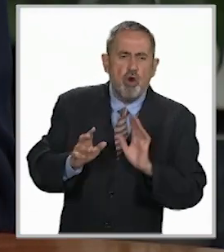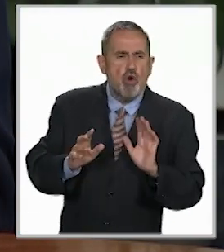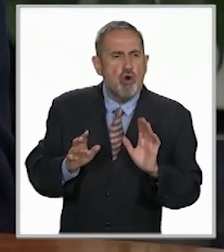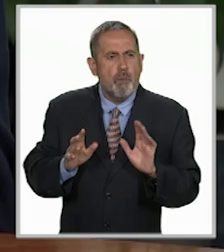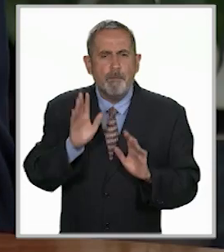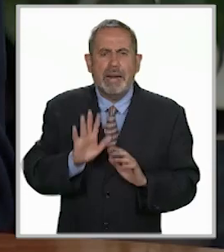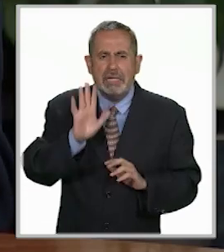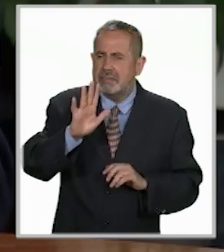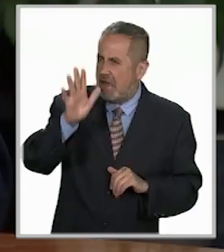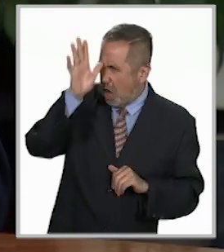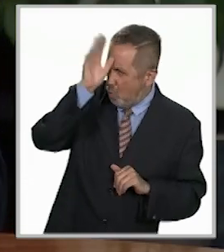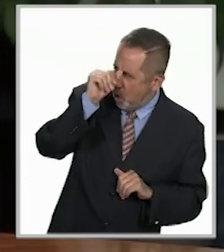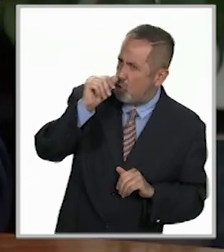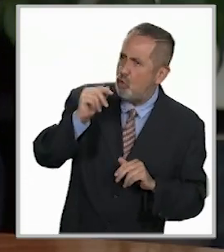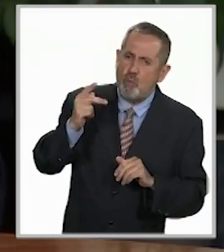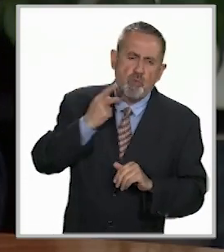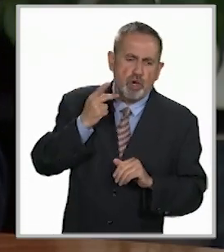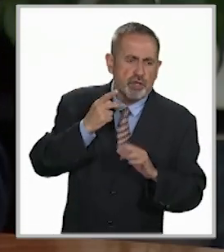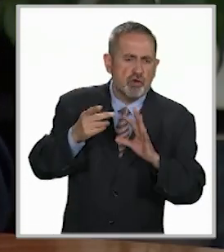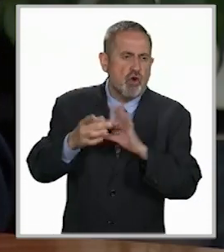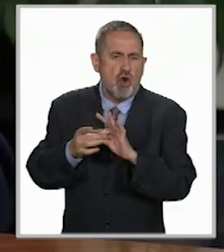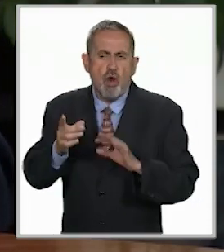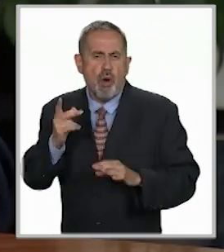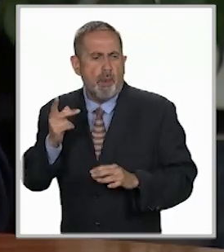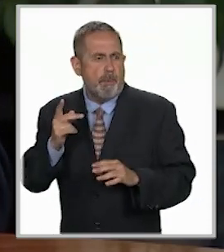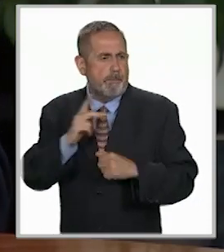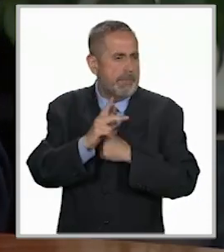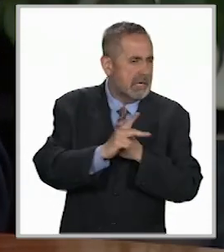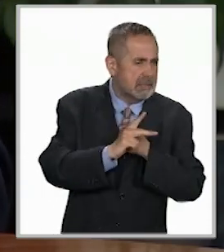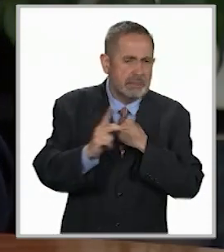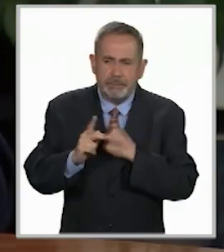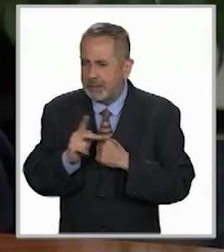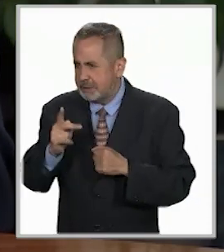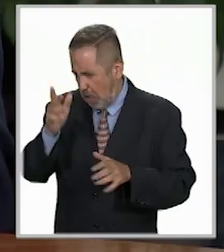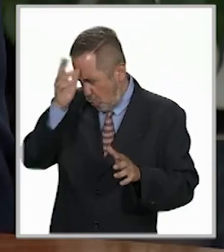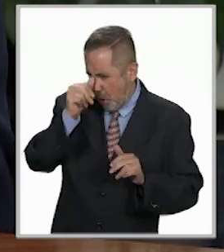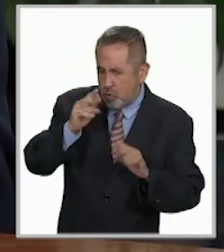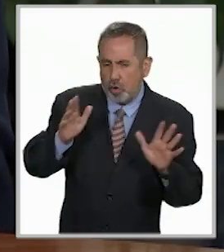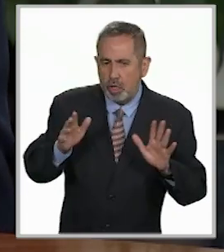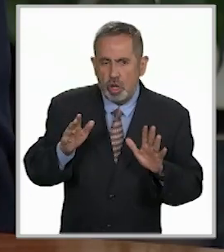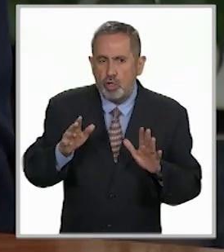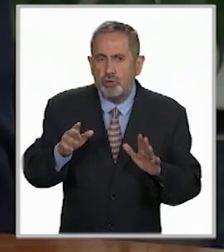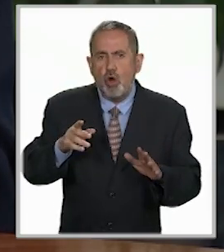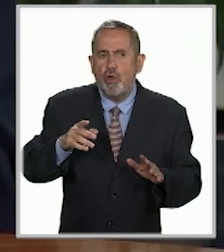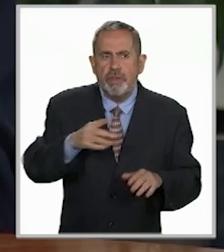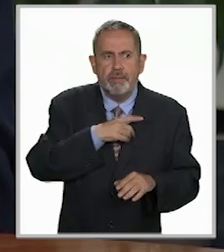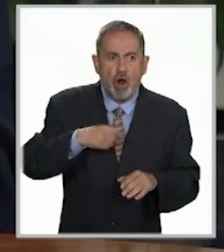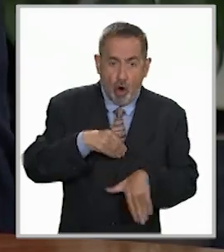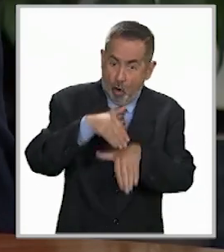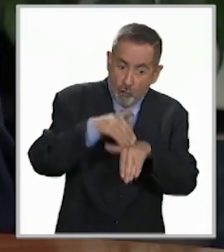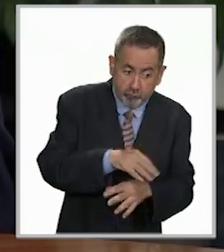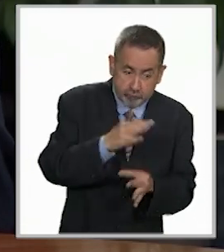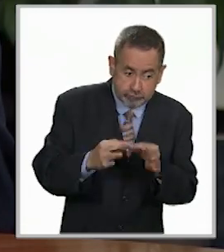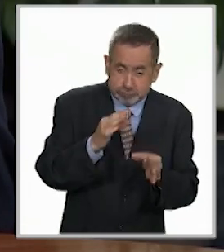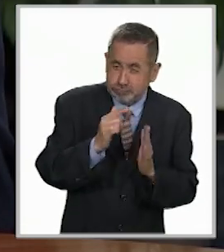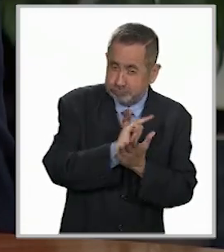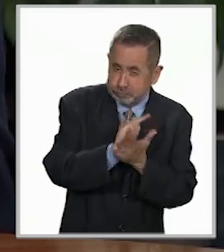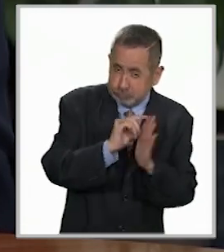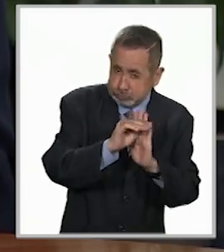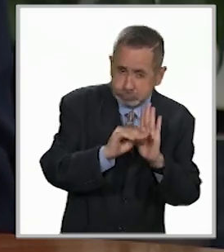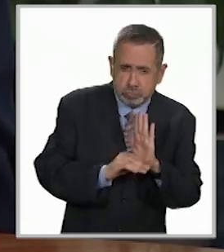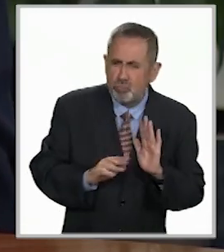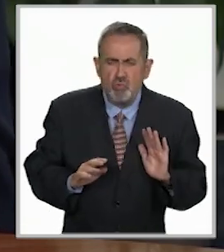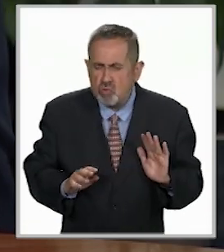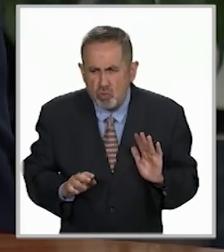estos instrumentos que son como acuerdos políticos, se podría decir, entre países, que si bien no terminan siendo vinculantes, sí